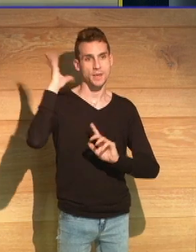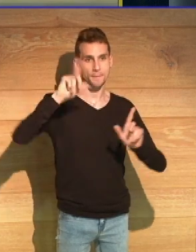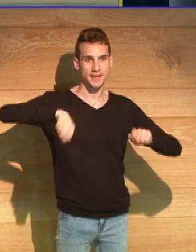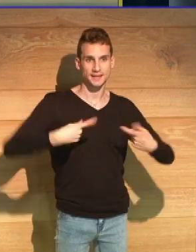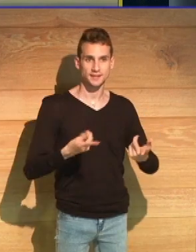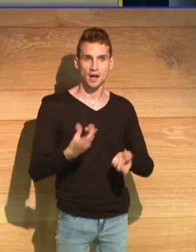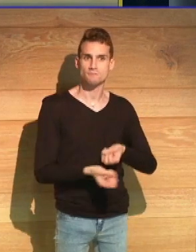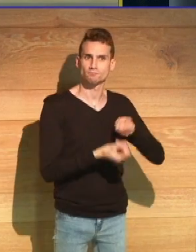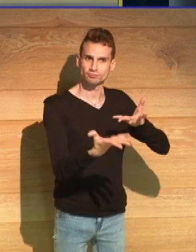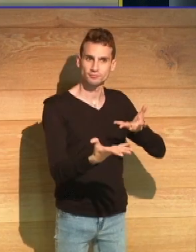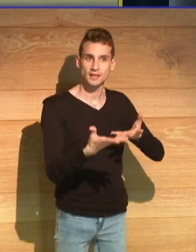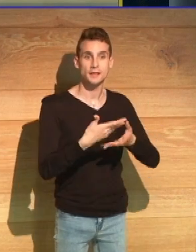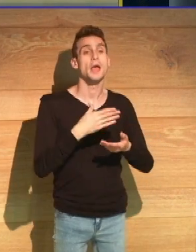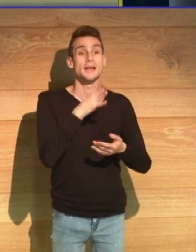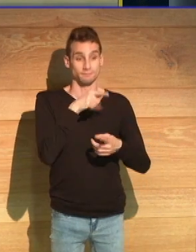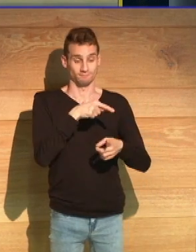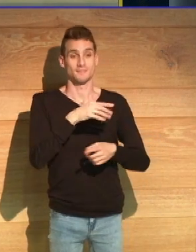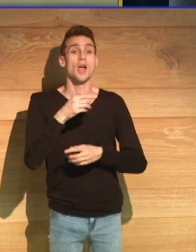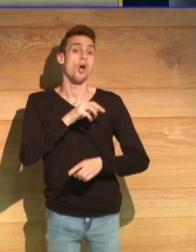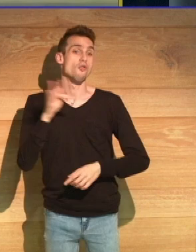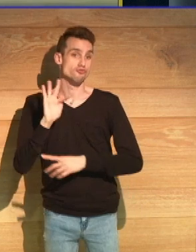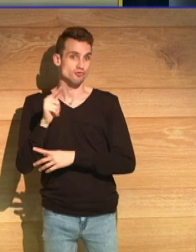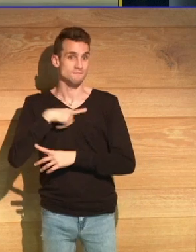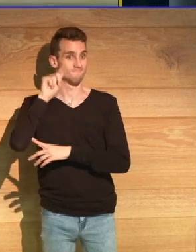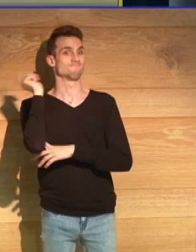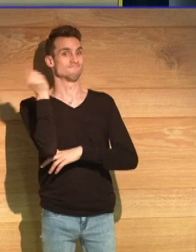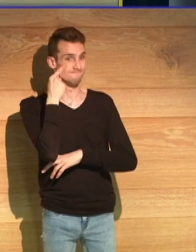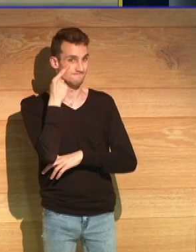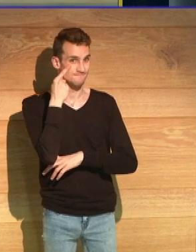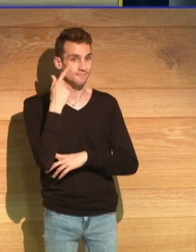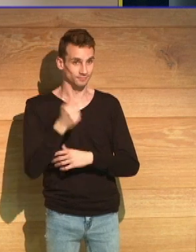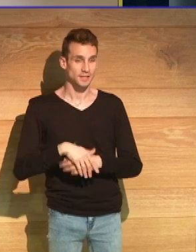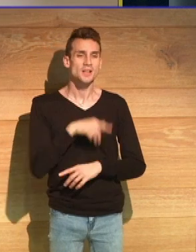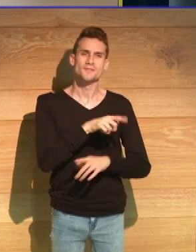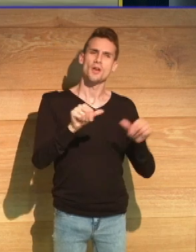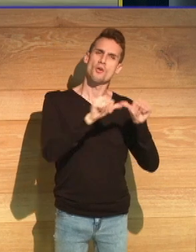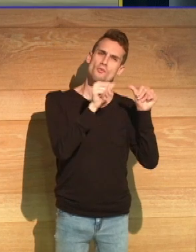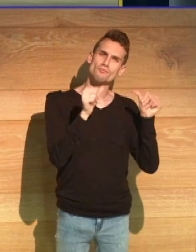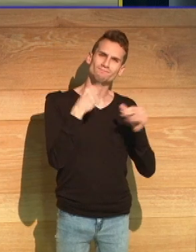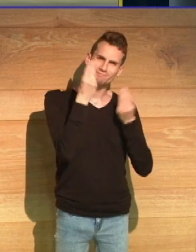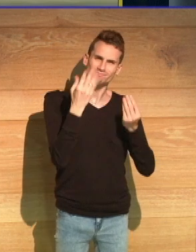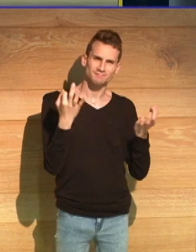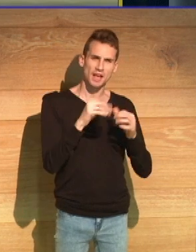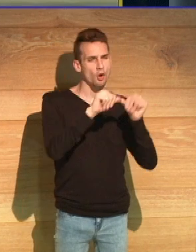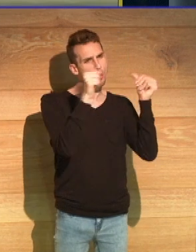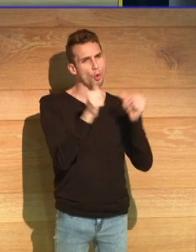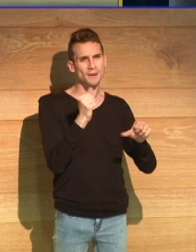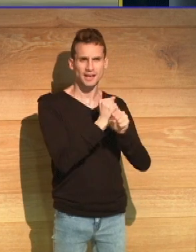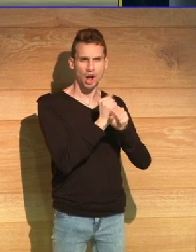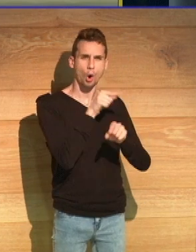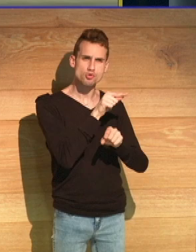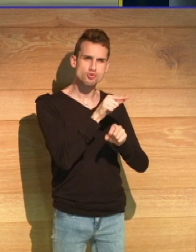cuenta Fuller a lo largo de las últimas décadas. ¿De qué manera crees que tu trabajo ha